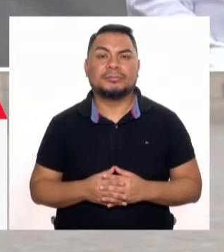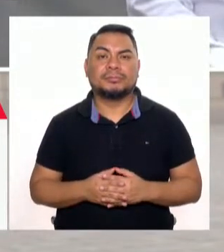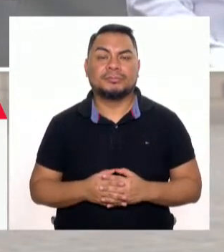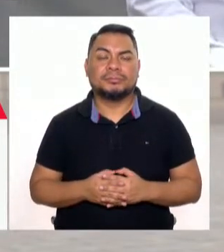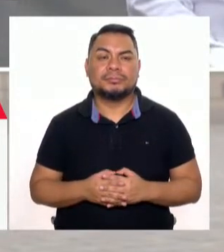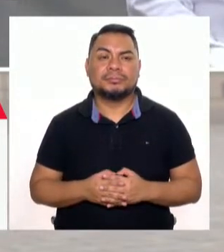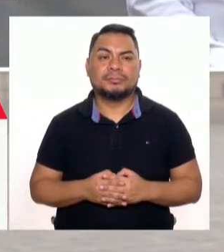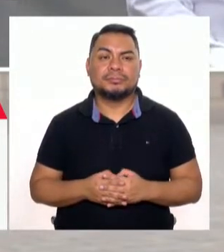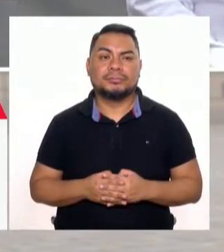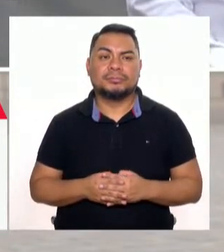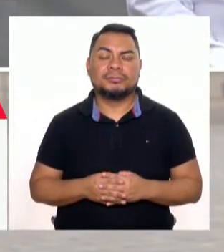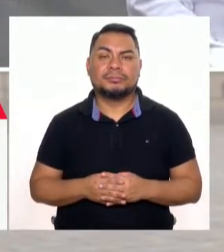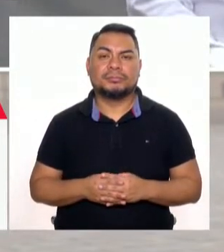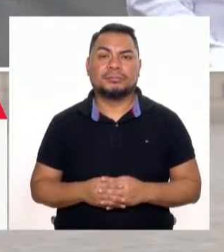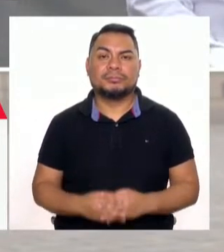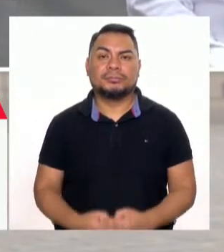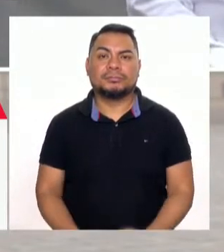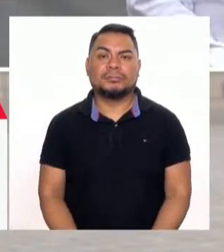con dos vermas